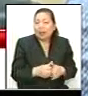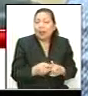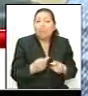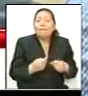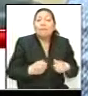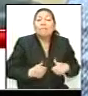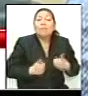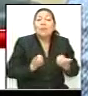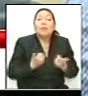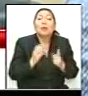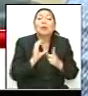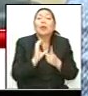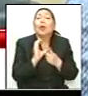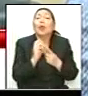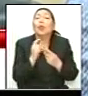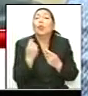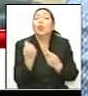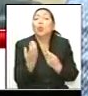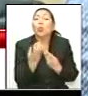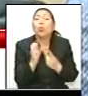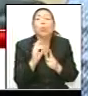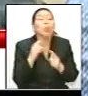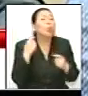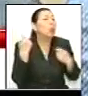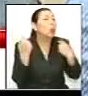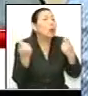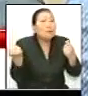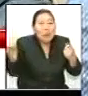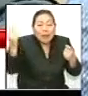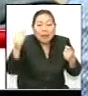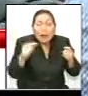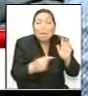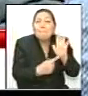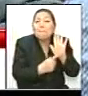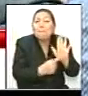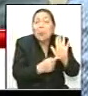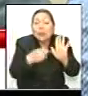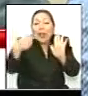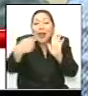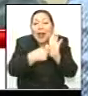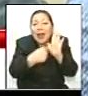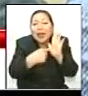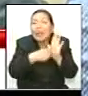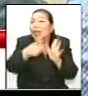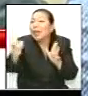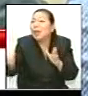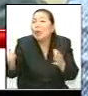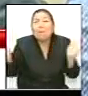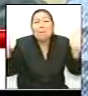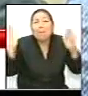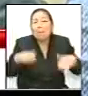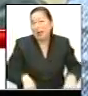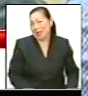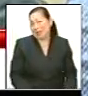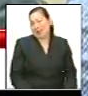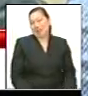turismo, o sea, vienen y traen para mostrar eso que ellos han destruido.